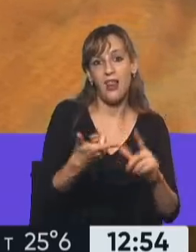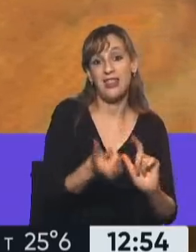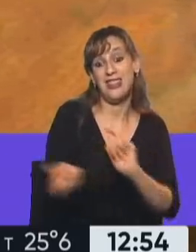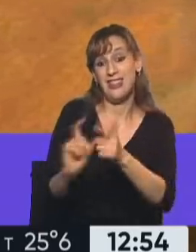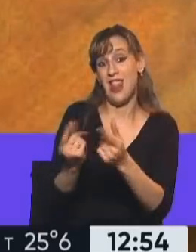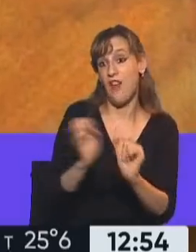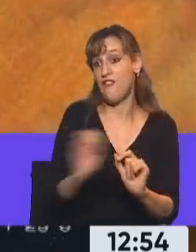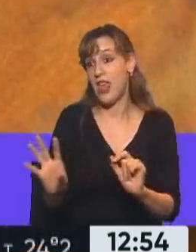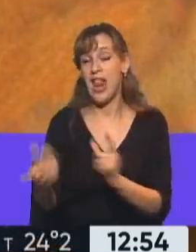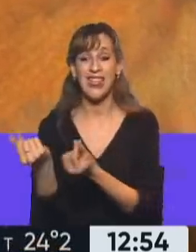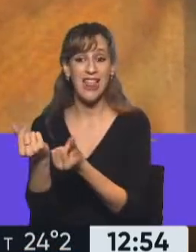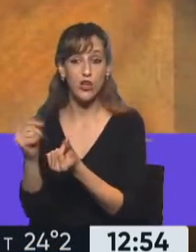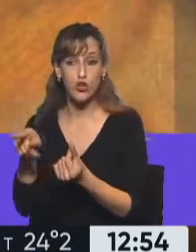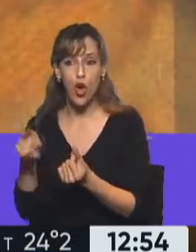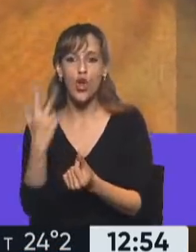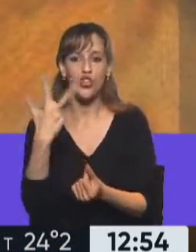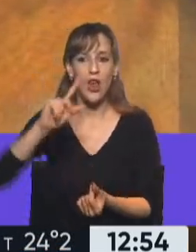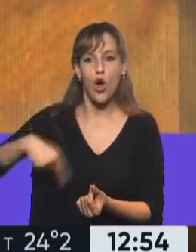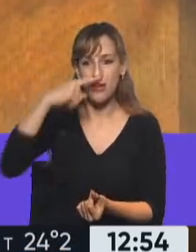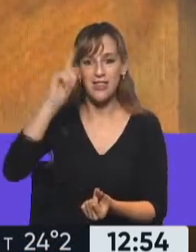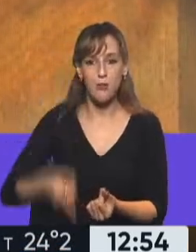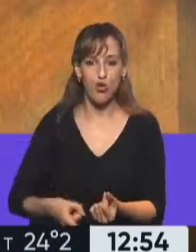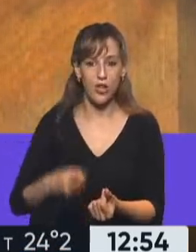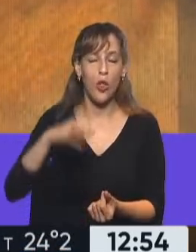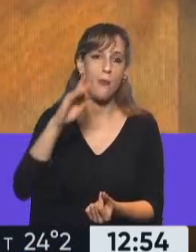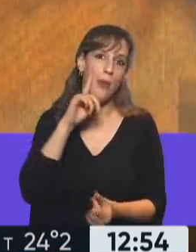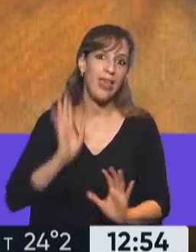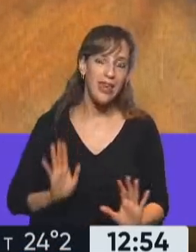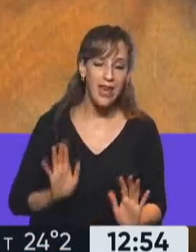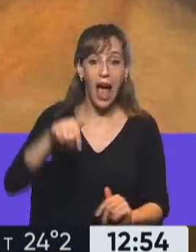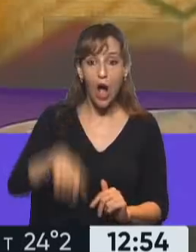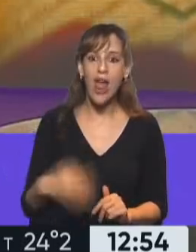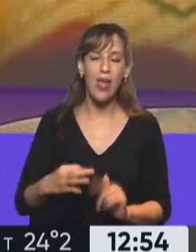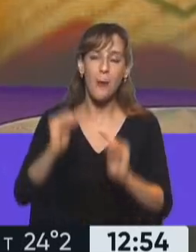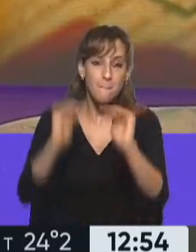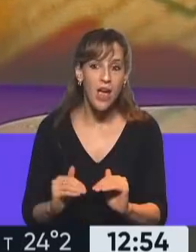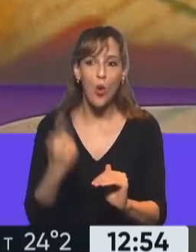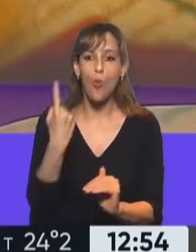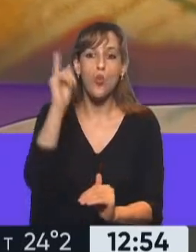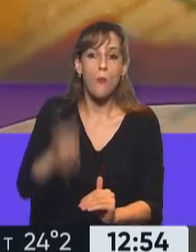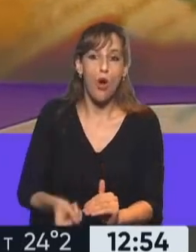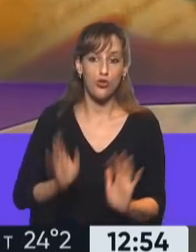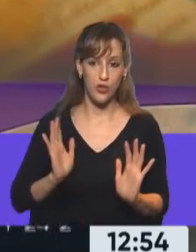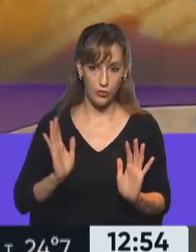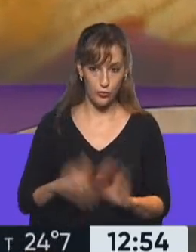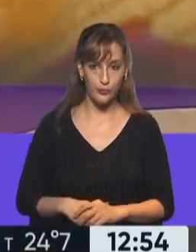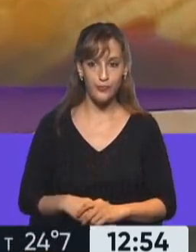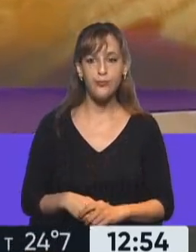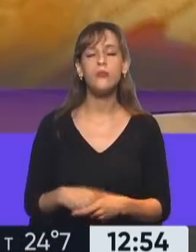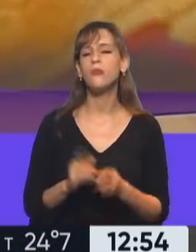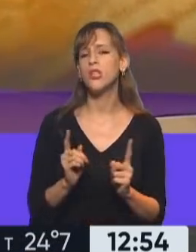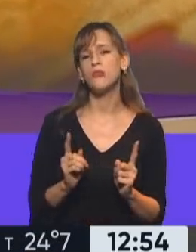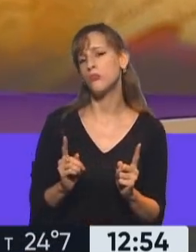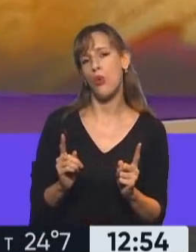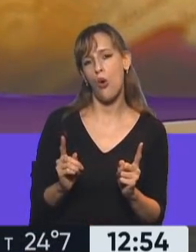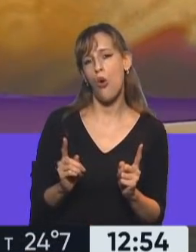el 3,7% del PBI en el año que transcurrió y ahora tiene que bajar al 1%. Y bueno, lo que todos han dicho, si el